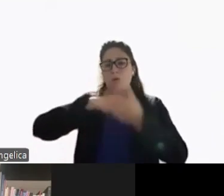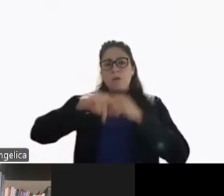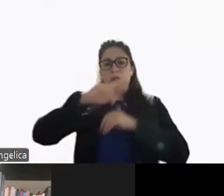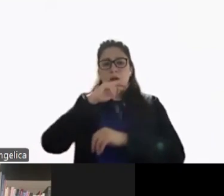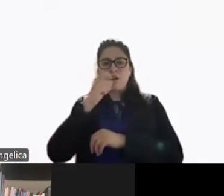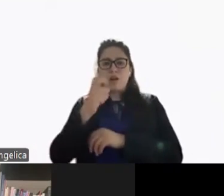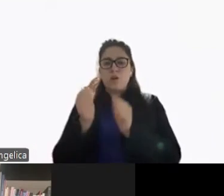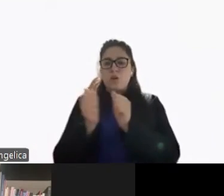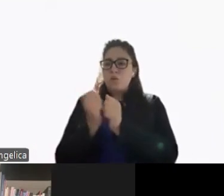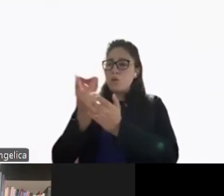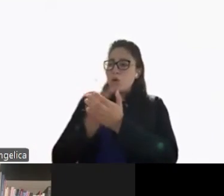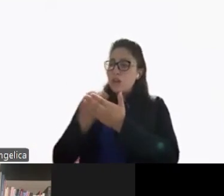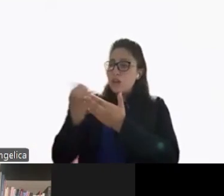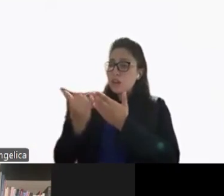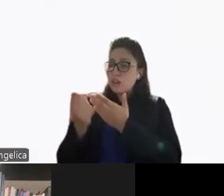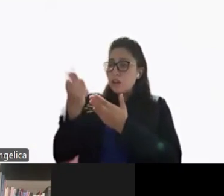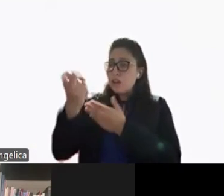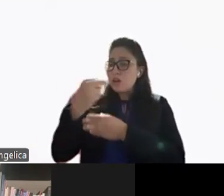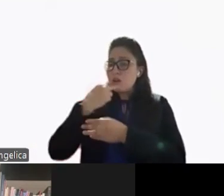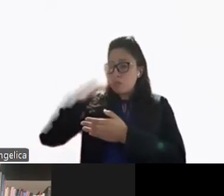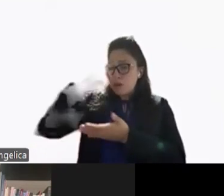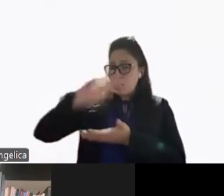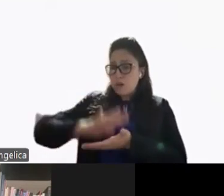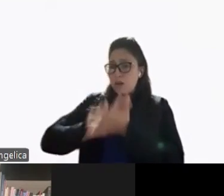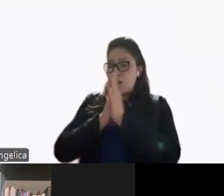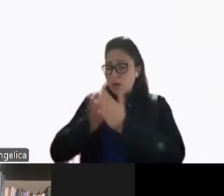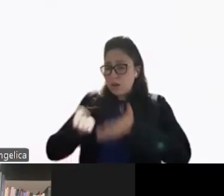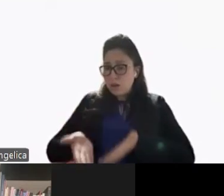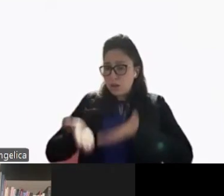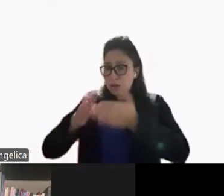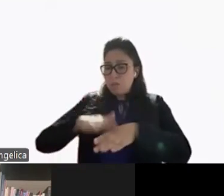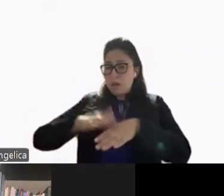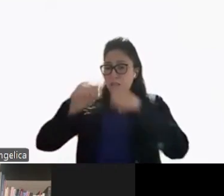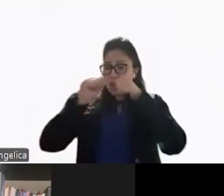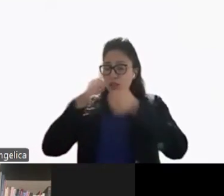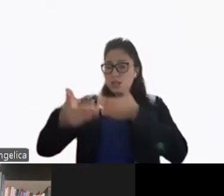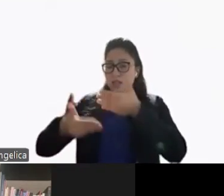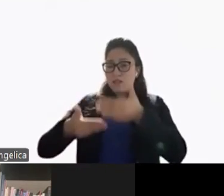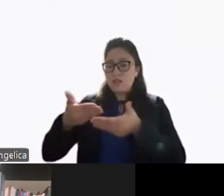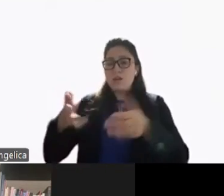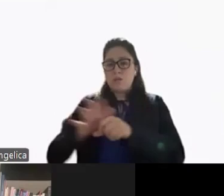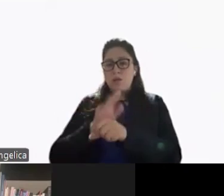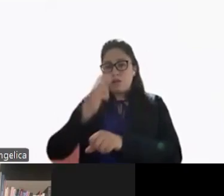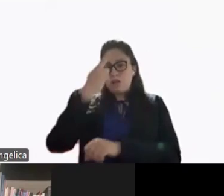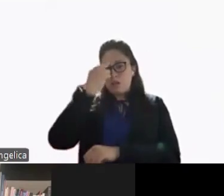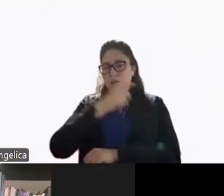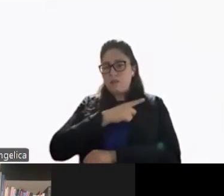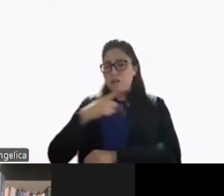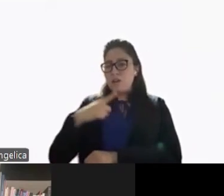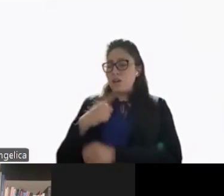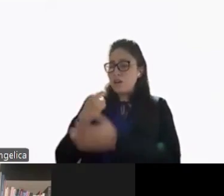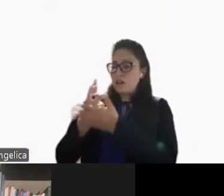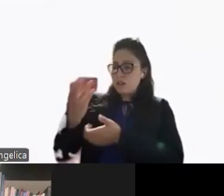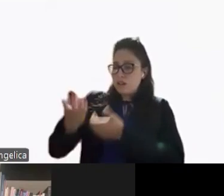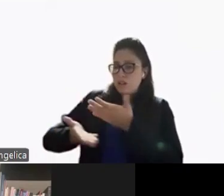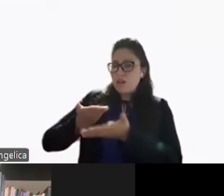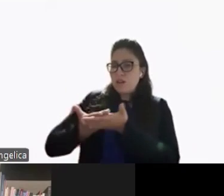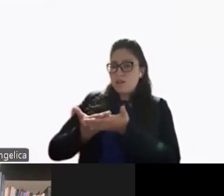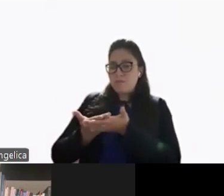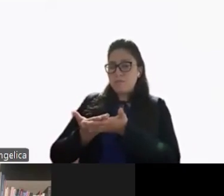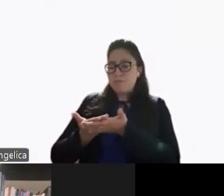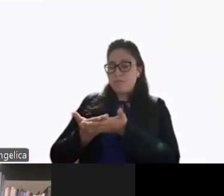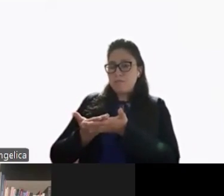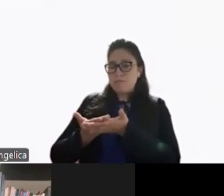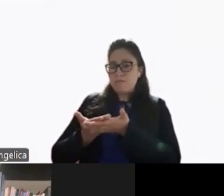urbanos que refuercen elementos de prestación de servicios. En ese sentido, debe tenerse en consideración que la iniciativa ciudadana que